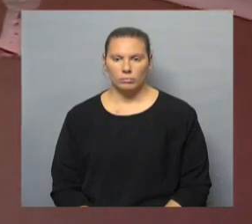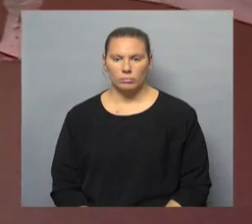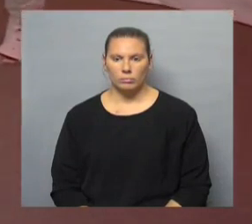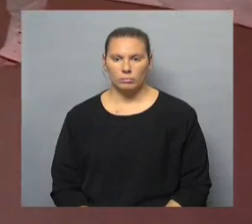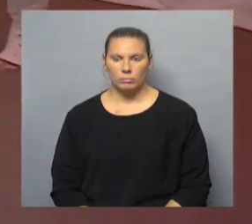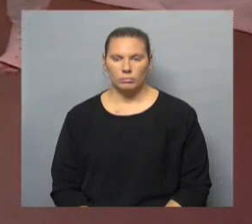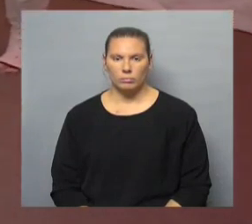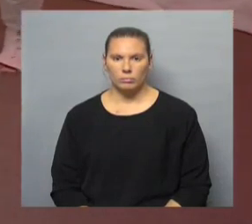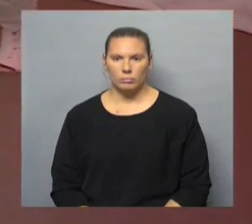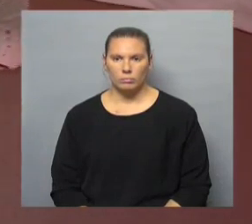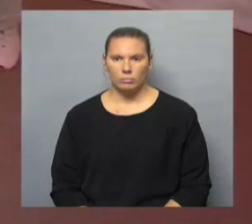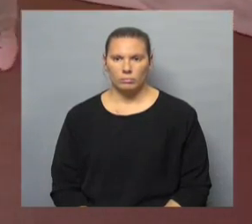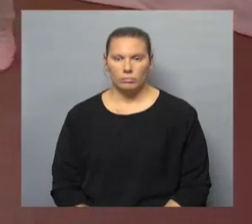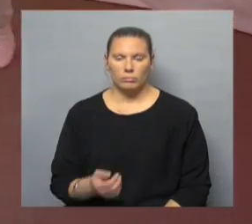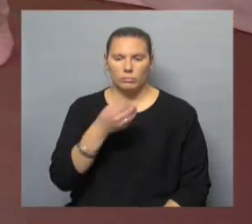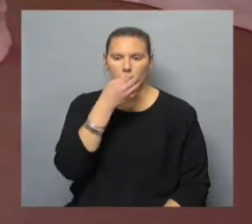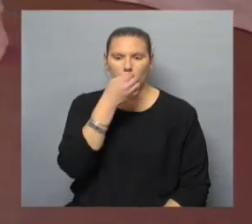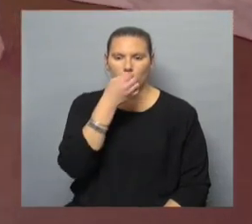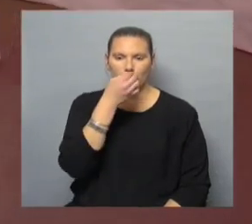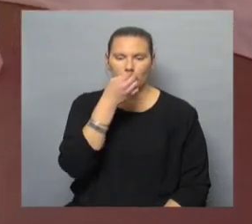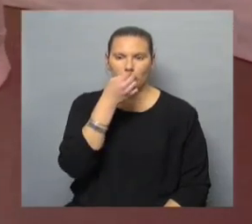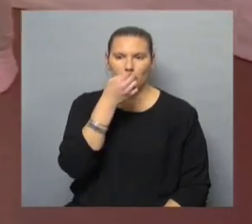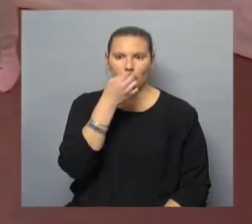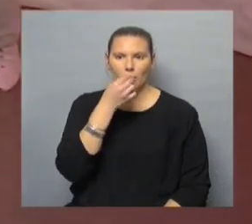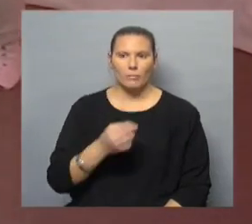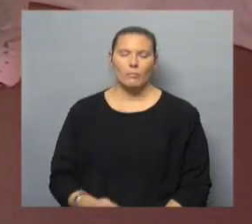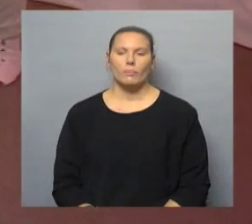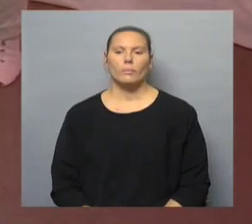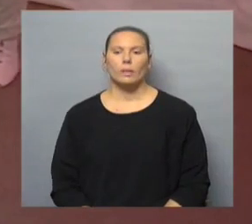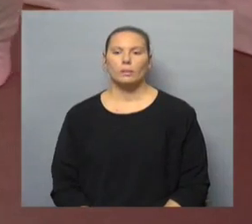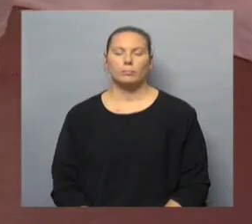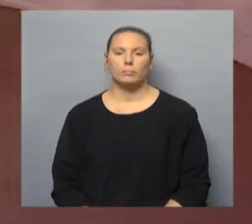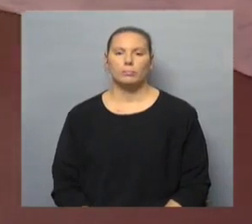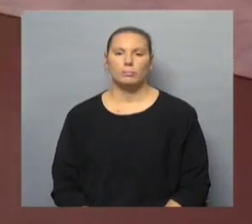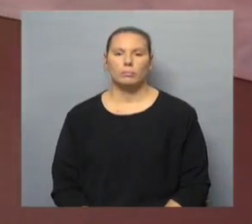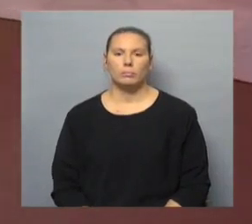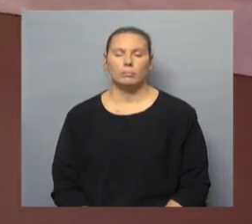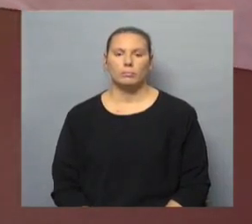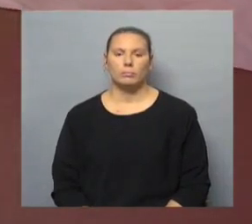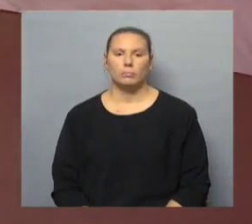Bamba o chala posi, bakwele paye lela, yele la tuende.